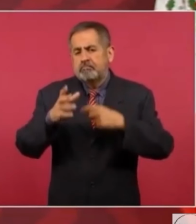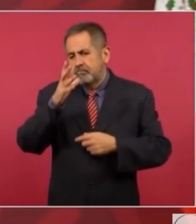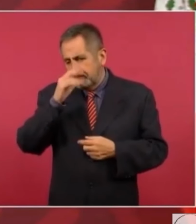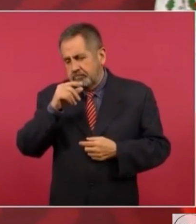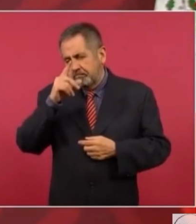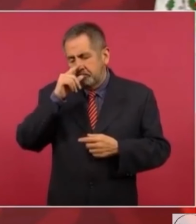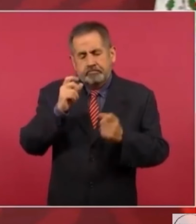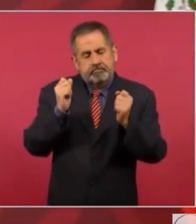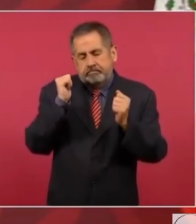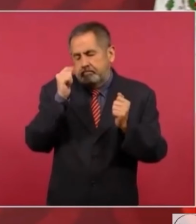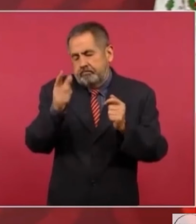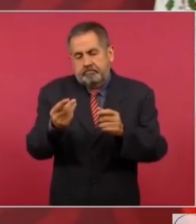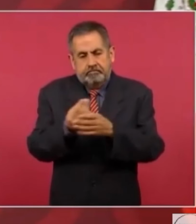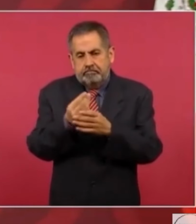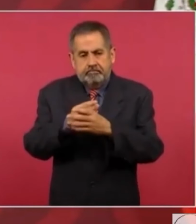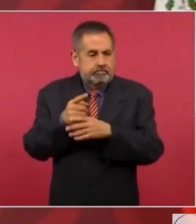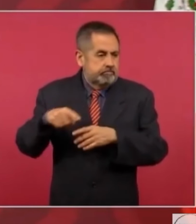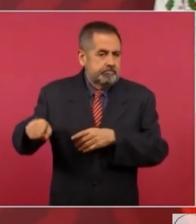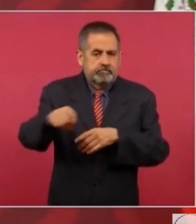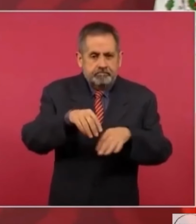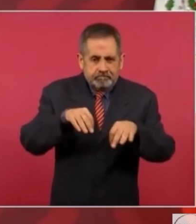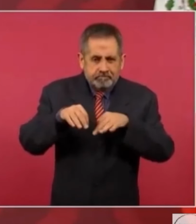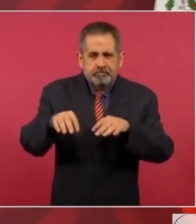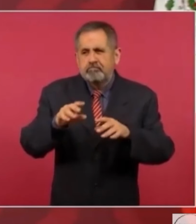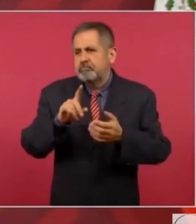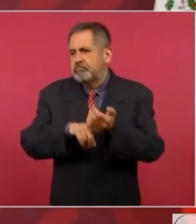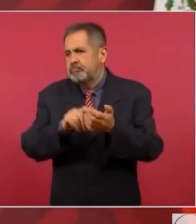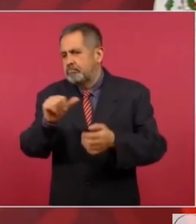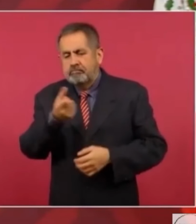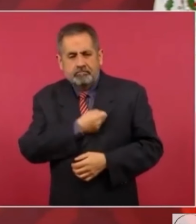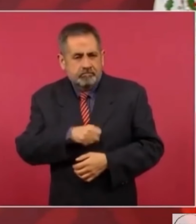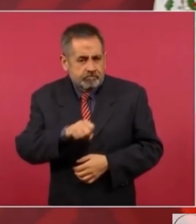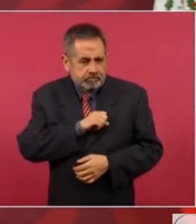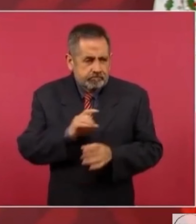razón, por cuestiones de salud,